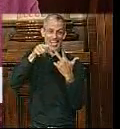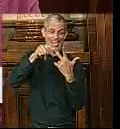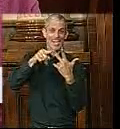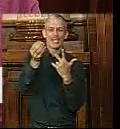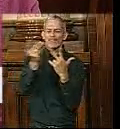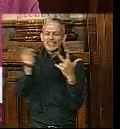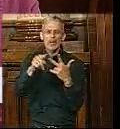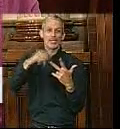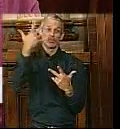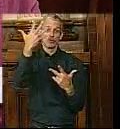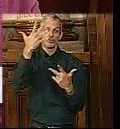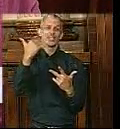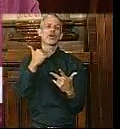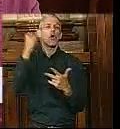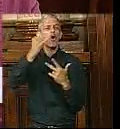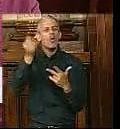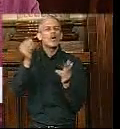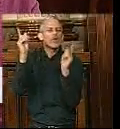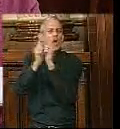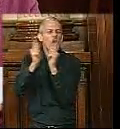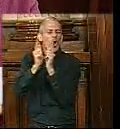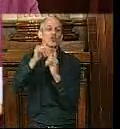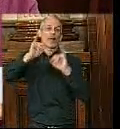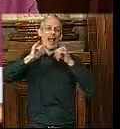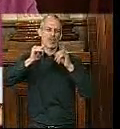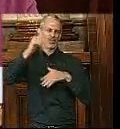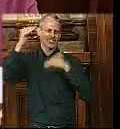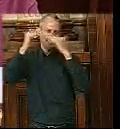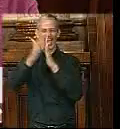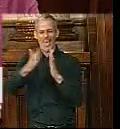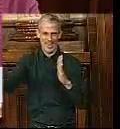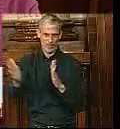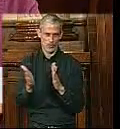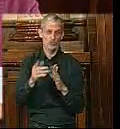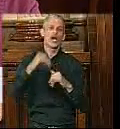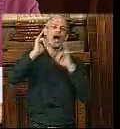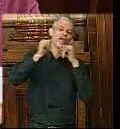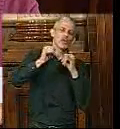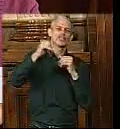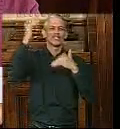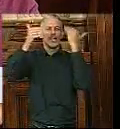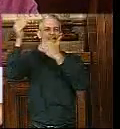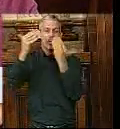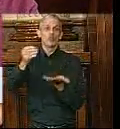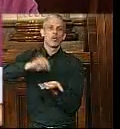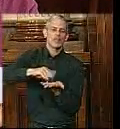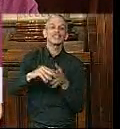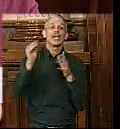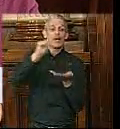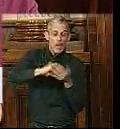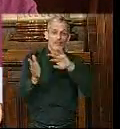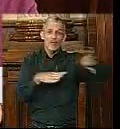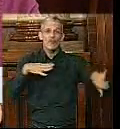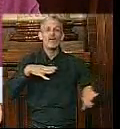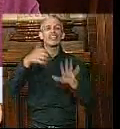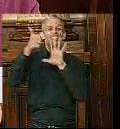de terminar 5 cuentos cortos para adolescentes en adelante, o sea que es adolescentes y adultos, y 6 cuentos